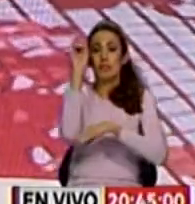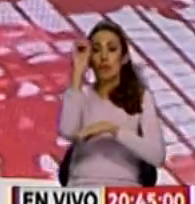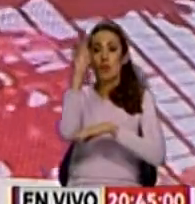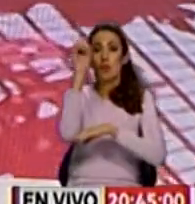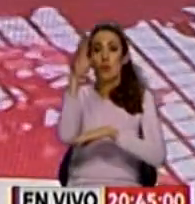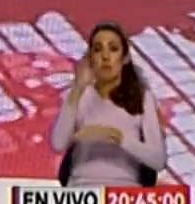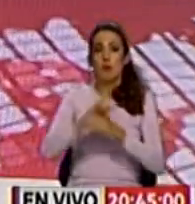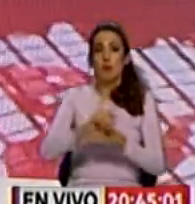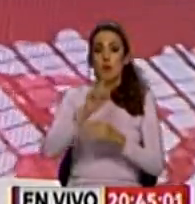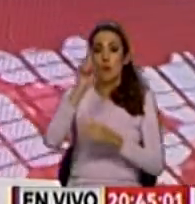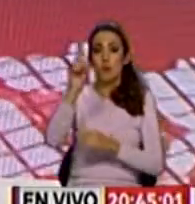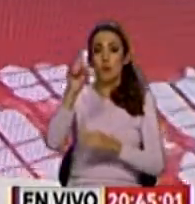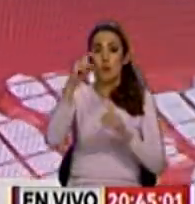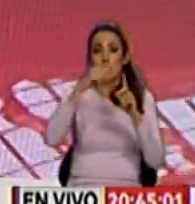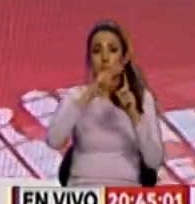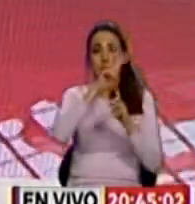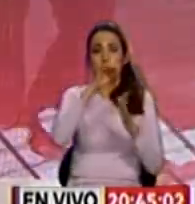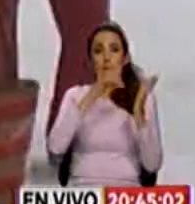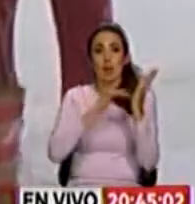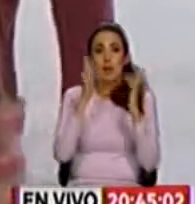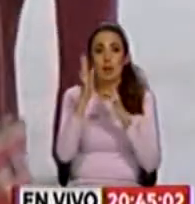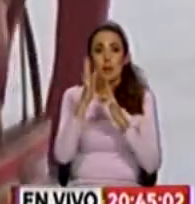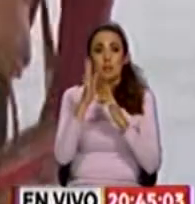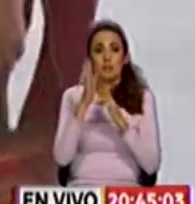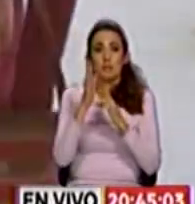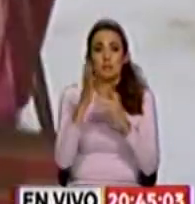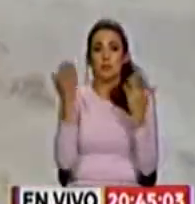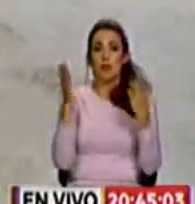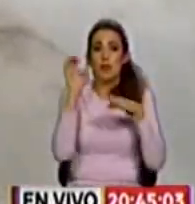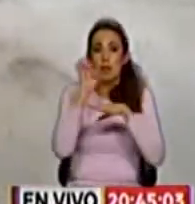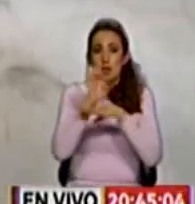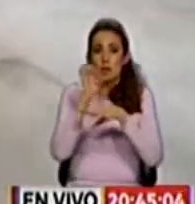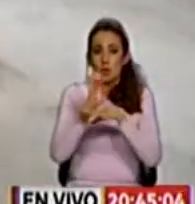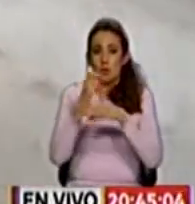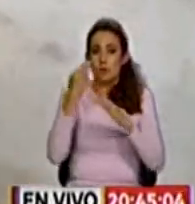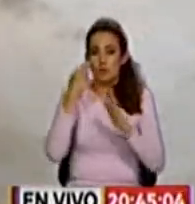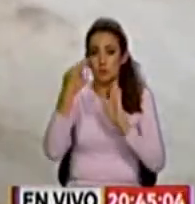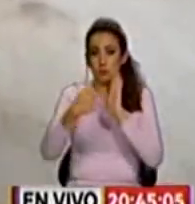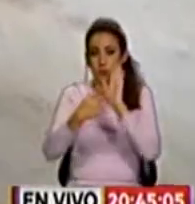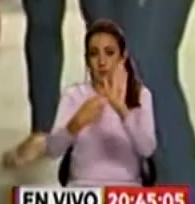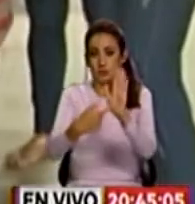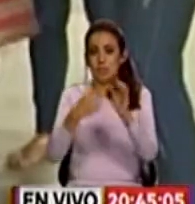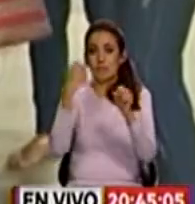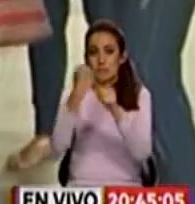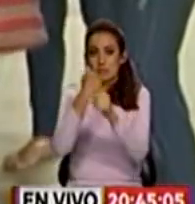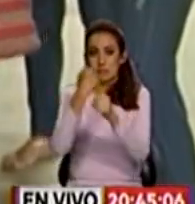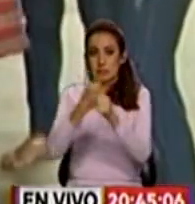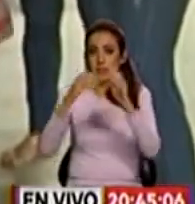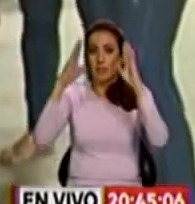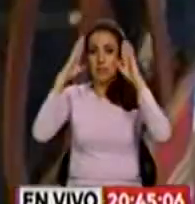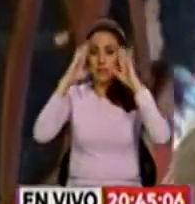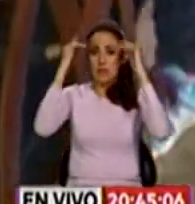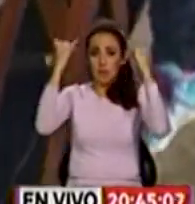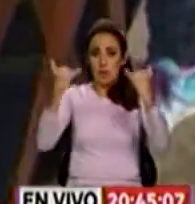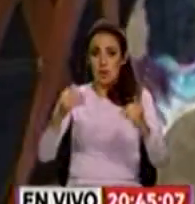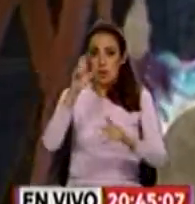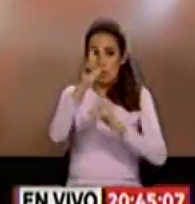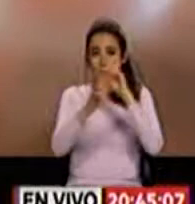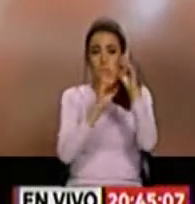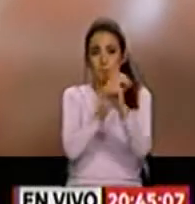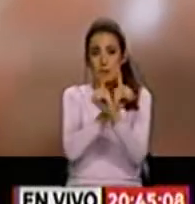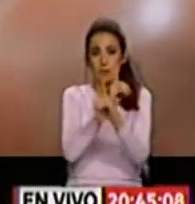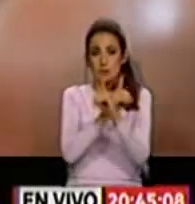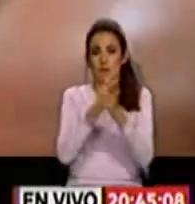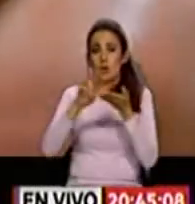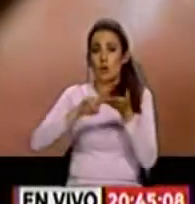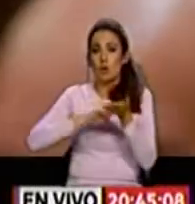desarrollará el 1 y 2 de abril. Ecuador se ha convertido en un referente en el trabajo y la atención a las personas con discapacidad. Durante una reunión